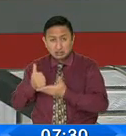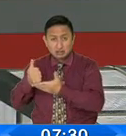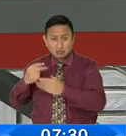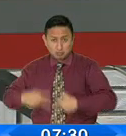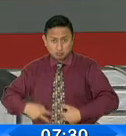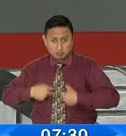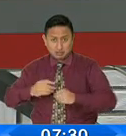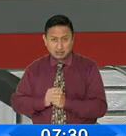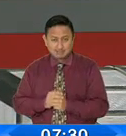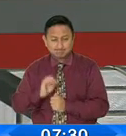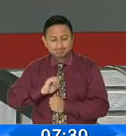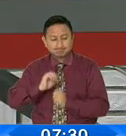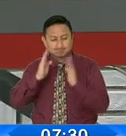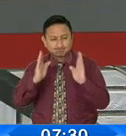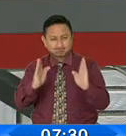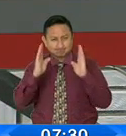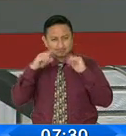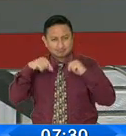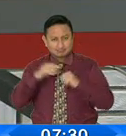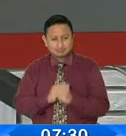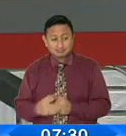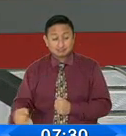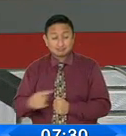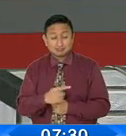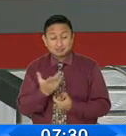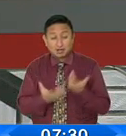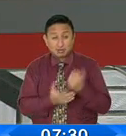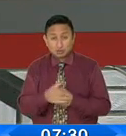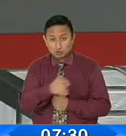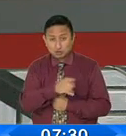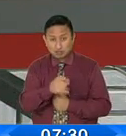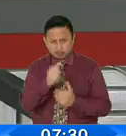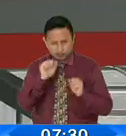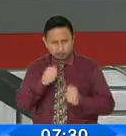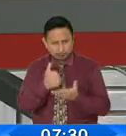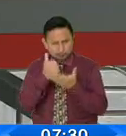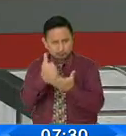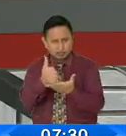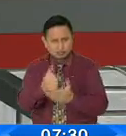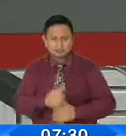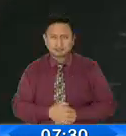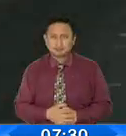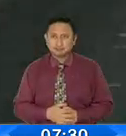Preste atención a esta historia que posiblemente usted pueda ayudar.